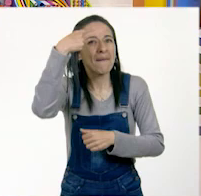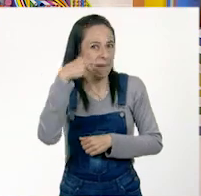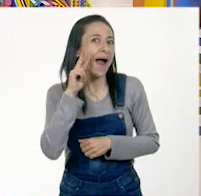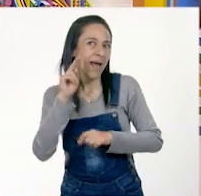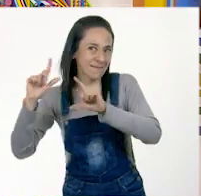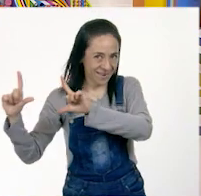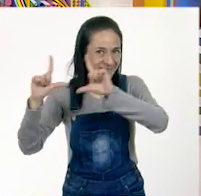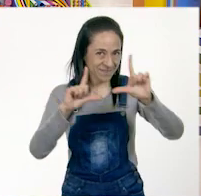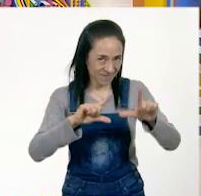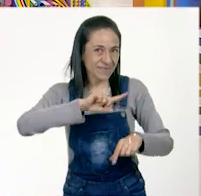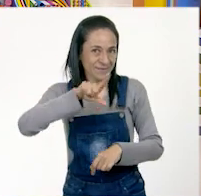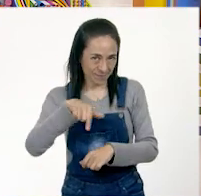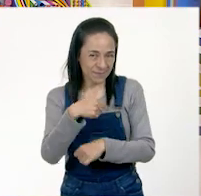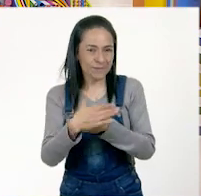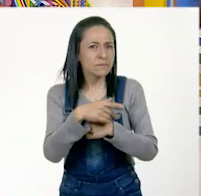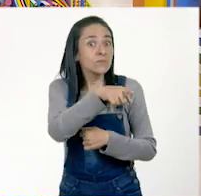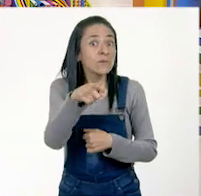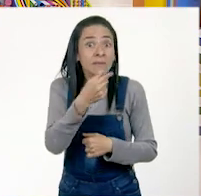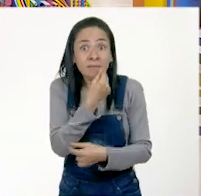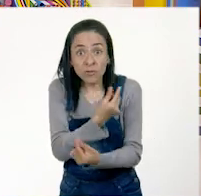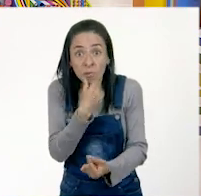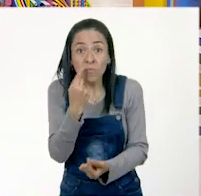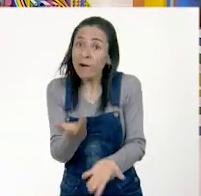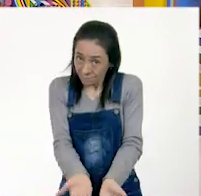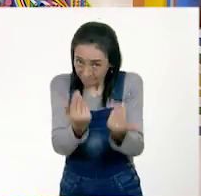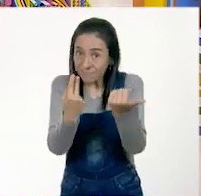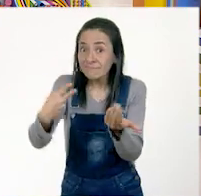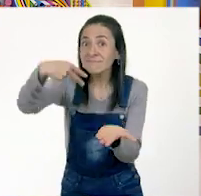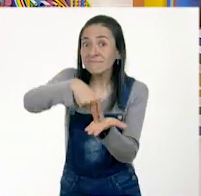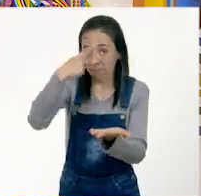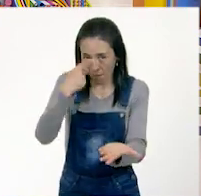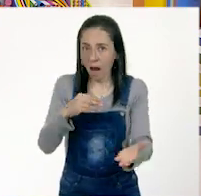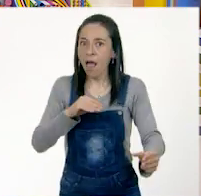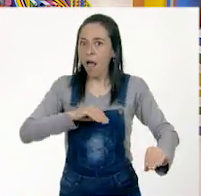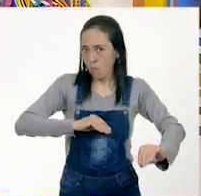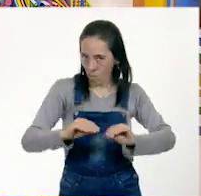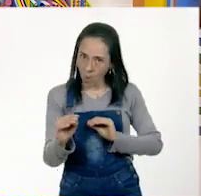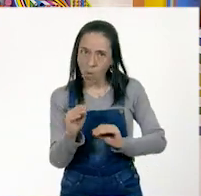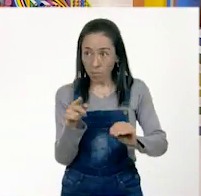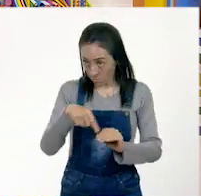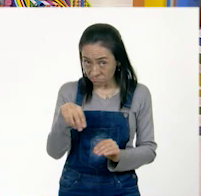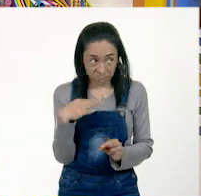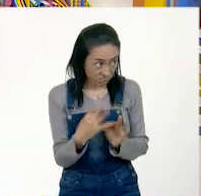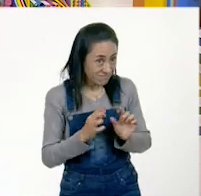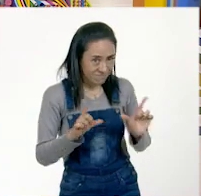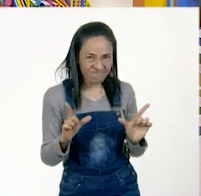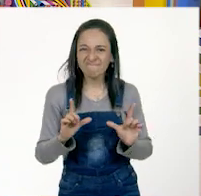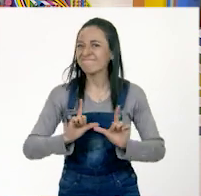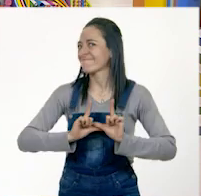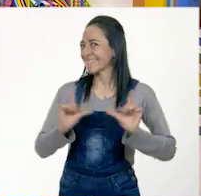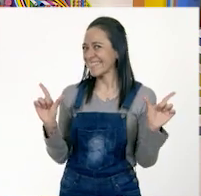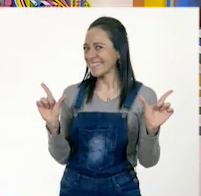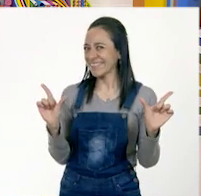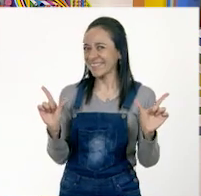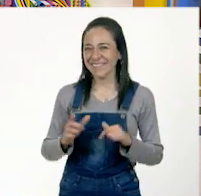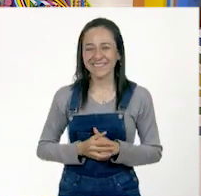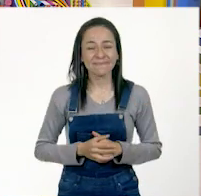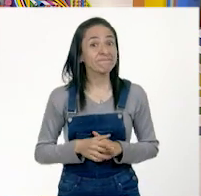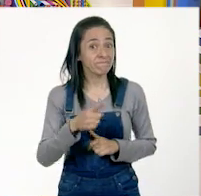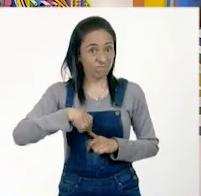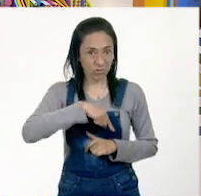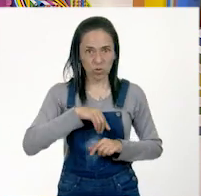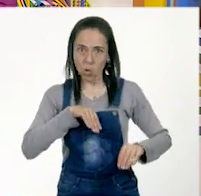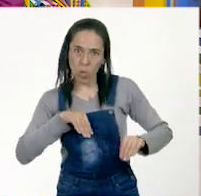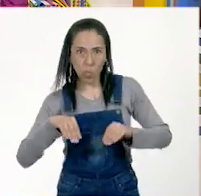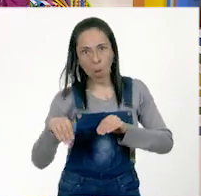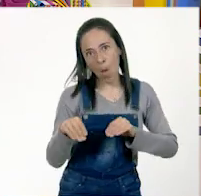de sus lugares y vamos a ponernos en movimiento. Perfecto. ¿Estás lista? ¡Listos! Pum, pum, pum, pum, pum, pum, pum. Y nos movemos como